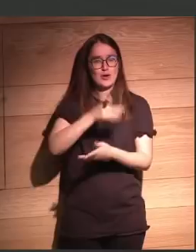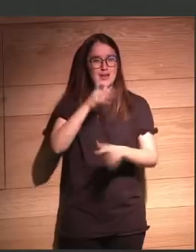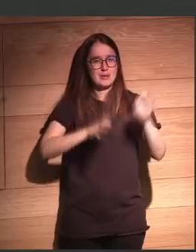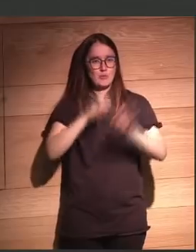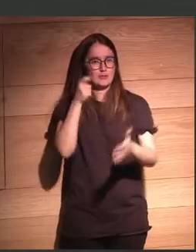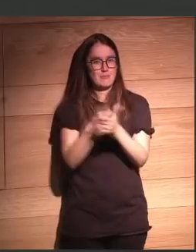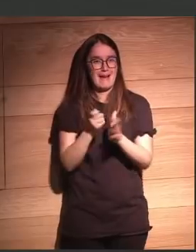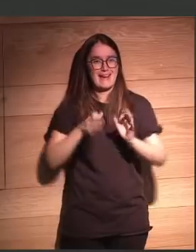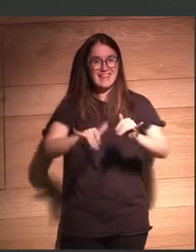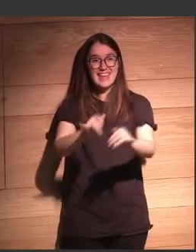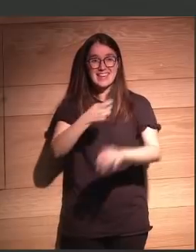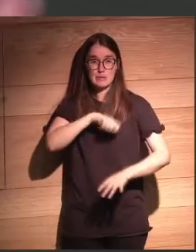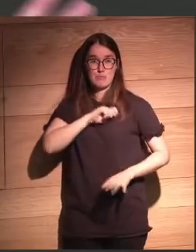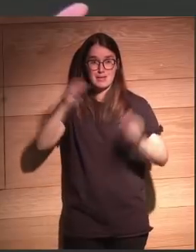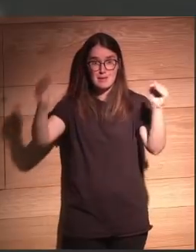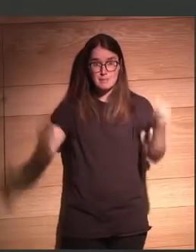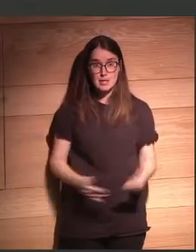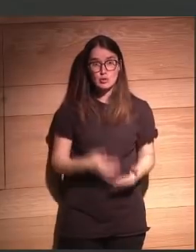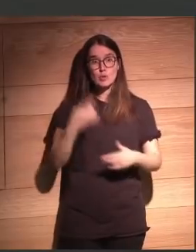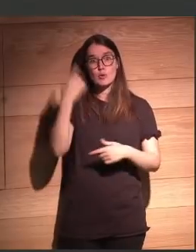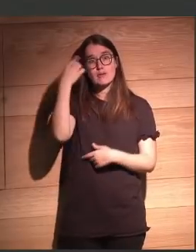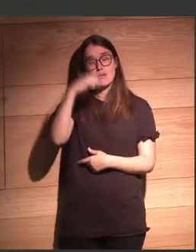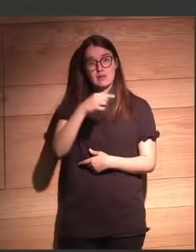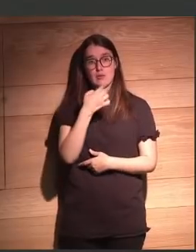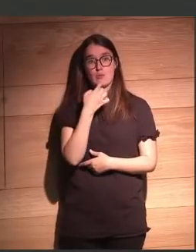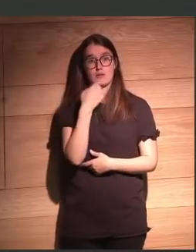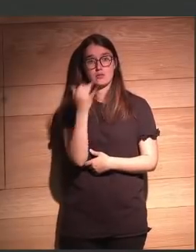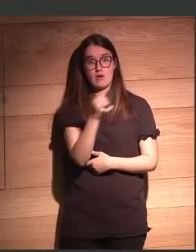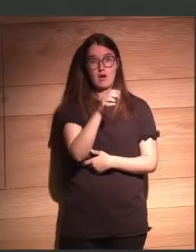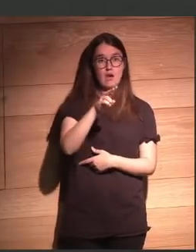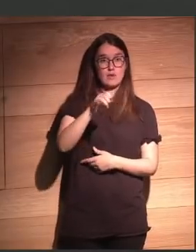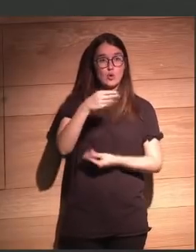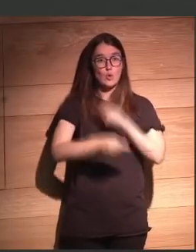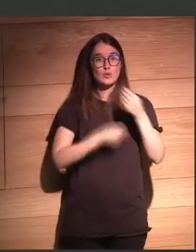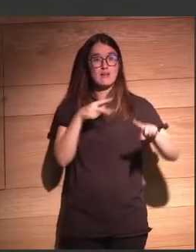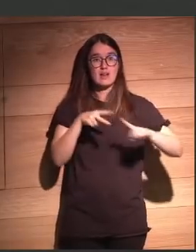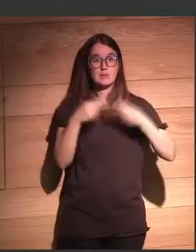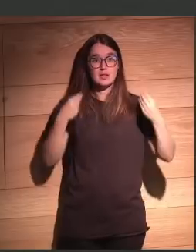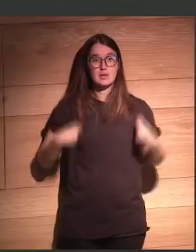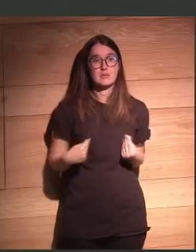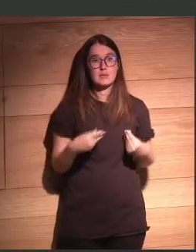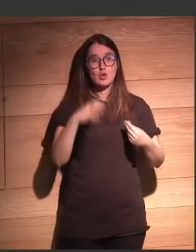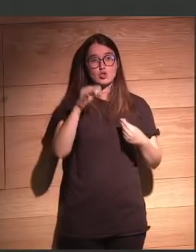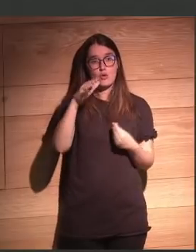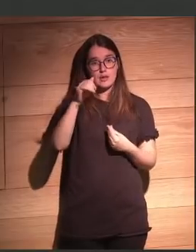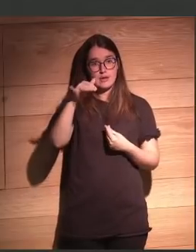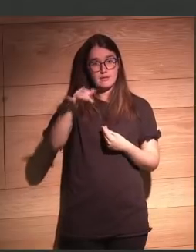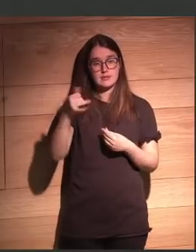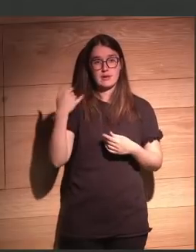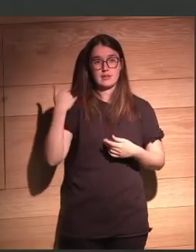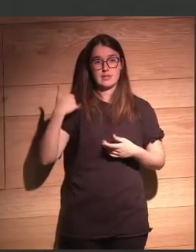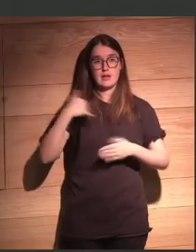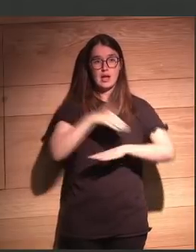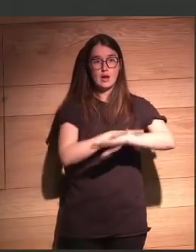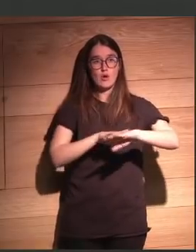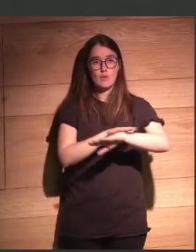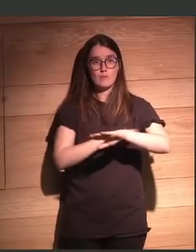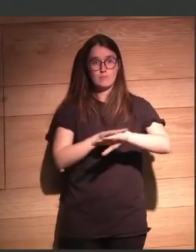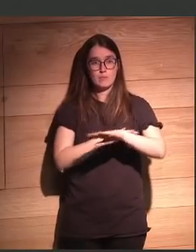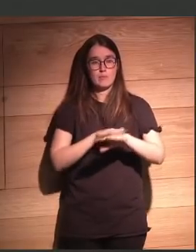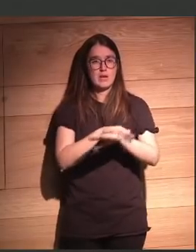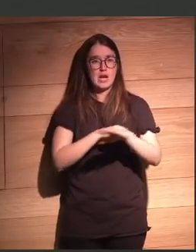pagan impuestos en España, porque, como ha dicho Javi, utilizan herramientas como las OCIMIS, que ya se ha encargado el gobierno de que